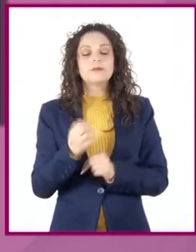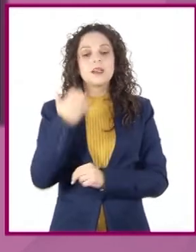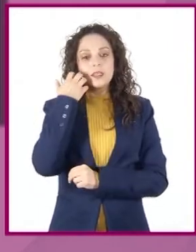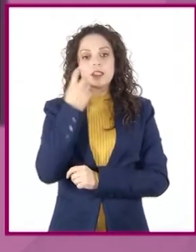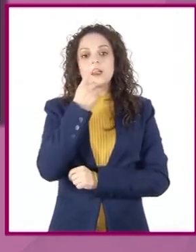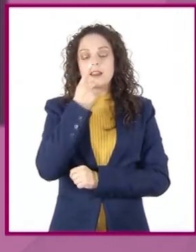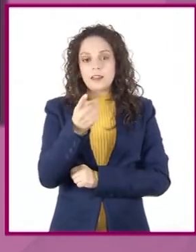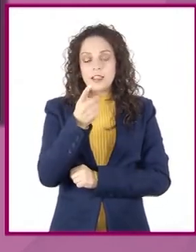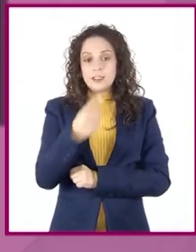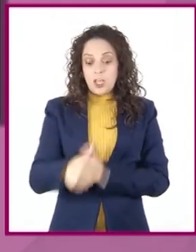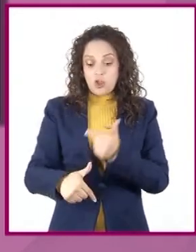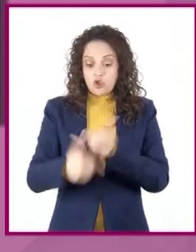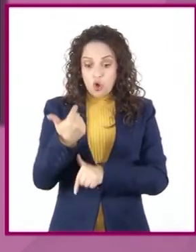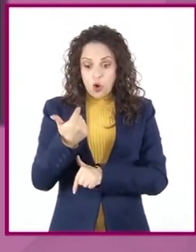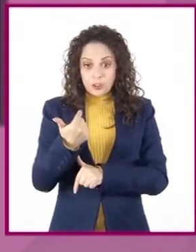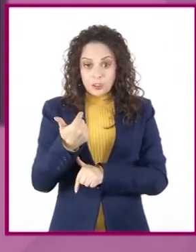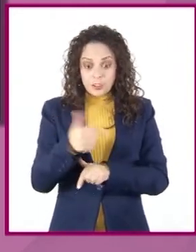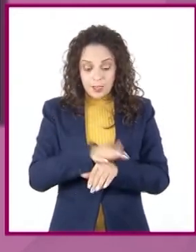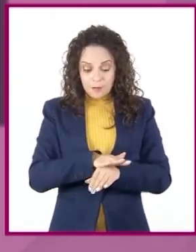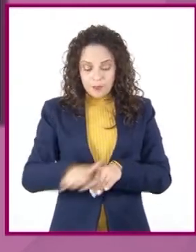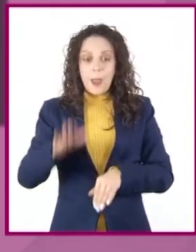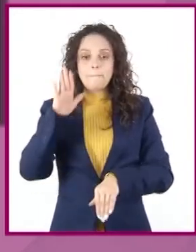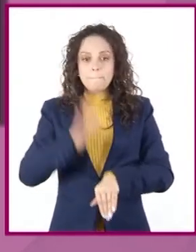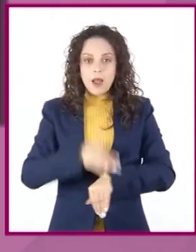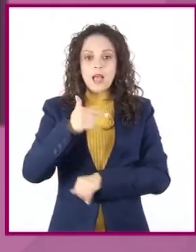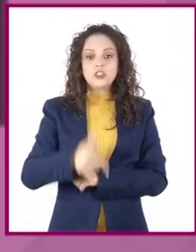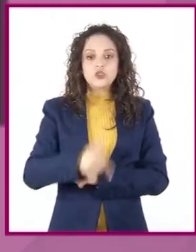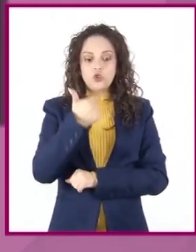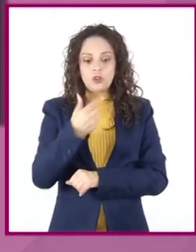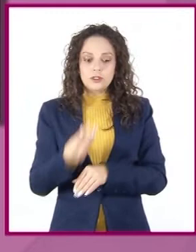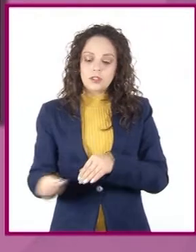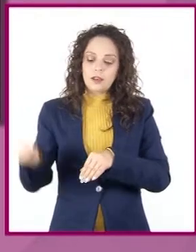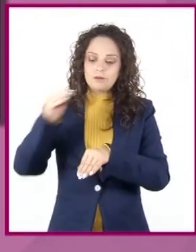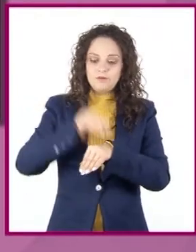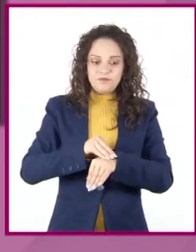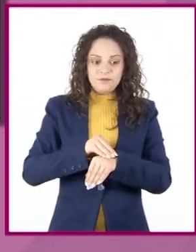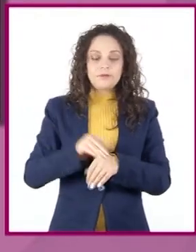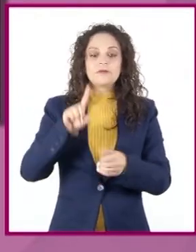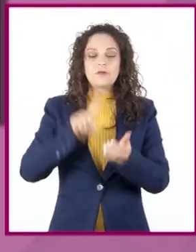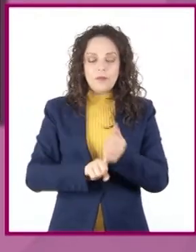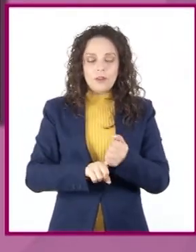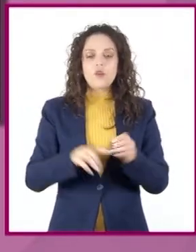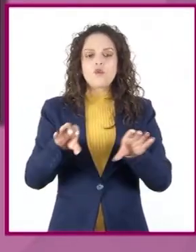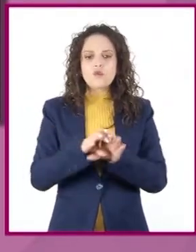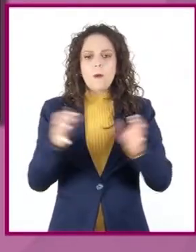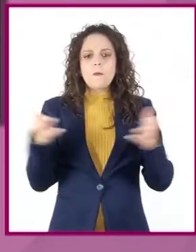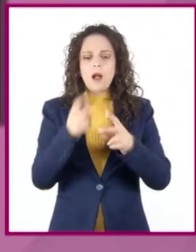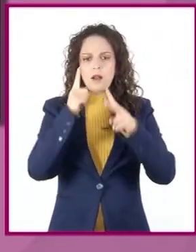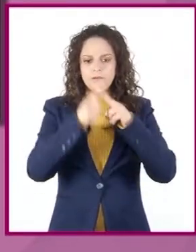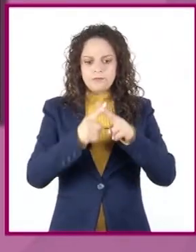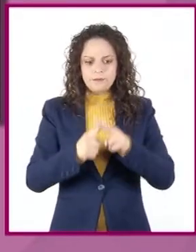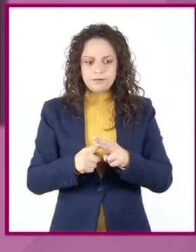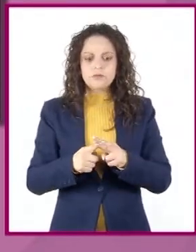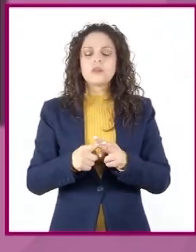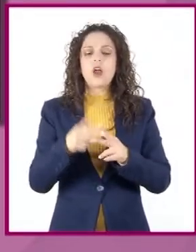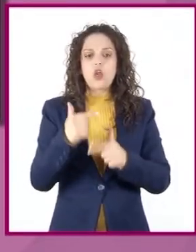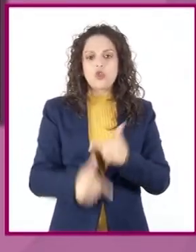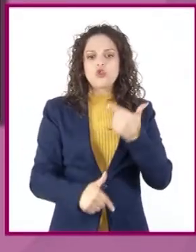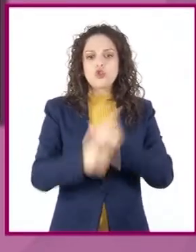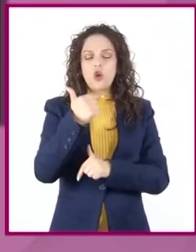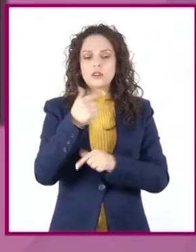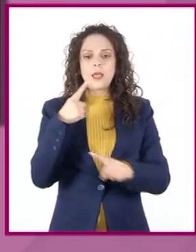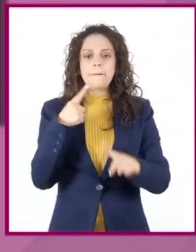cubitos les estamos sumando otros 12, lo que equivale a multiplicar nuestras 12 unidades cúbicas por